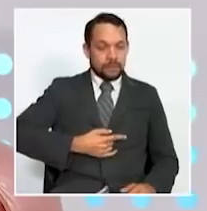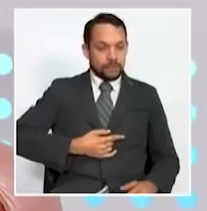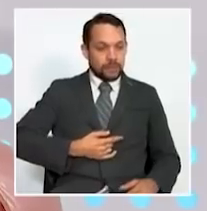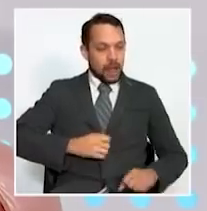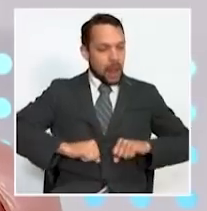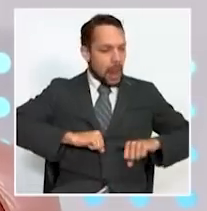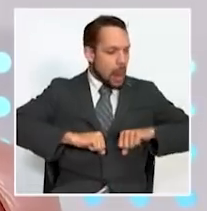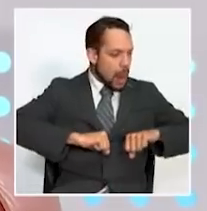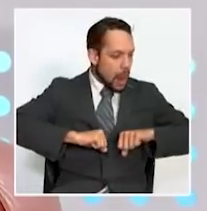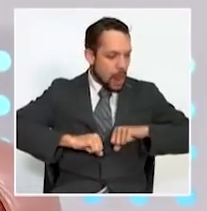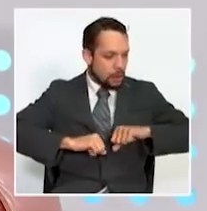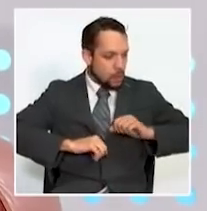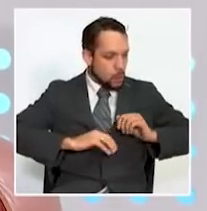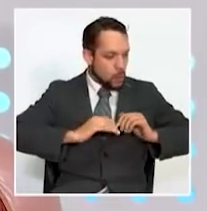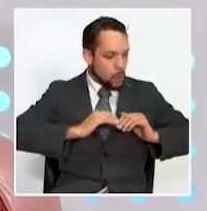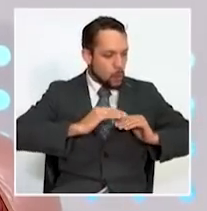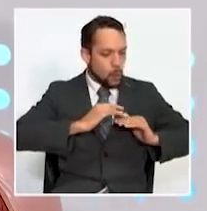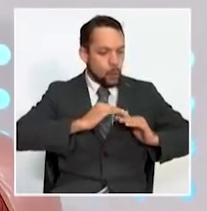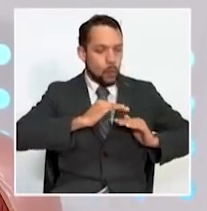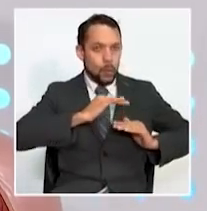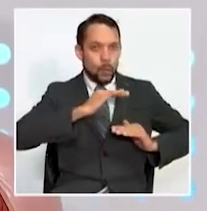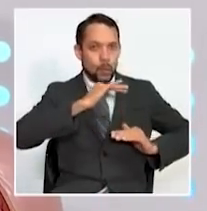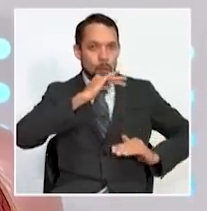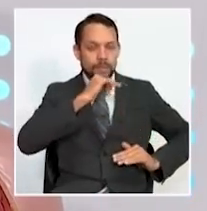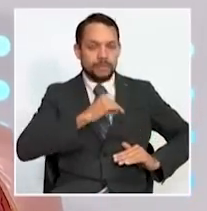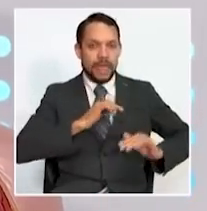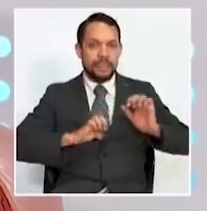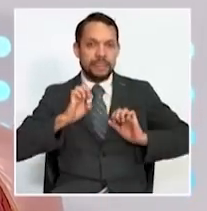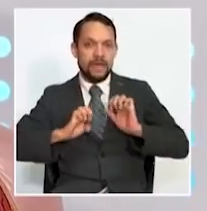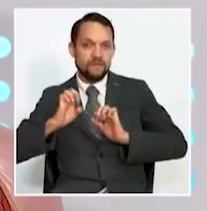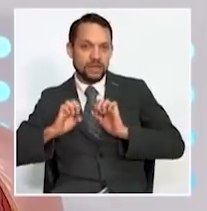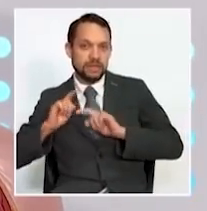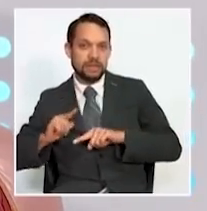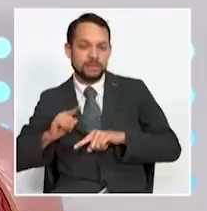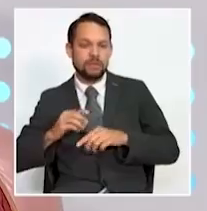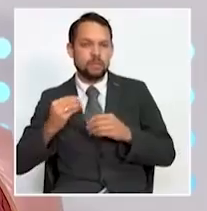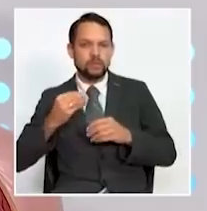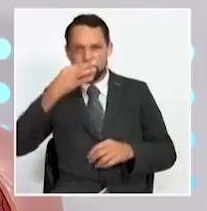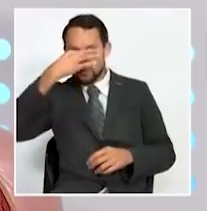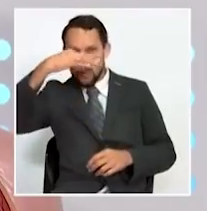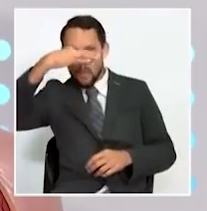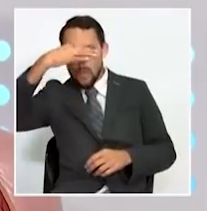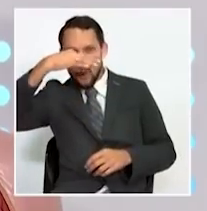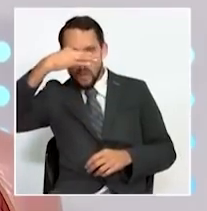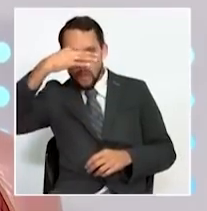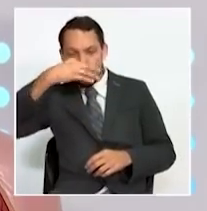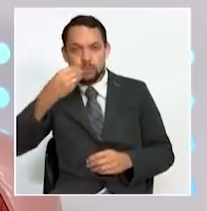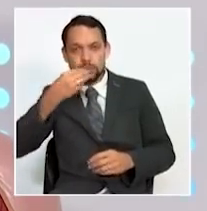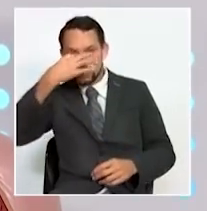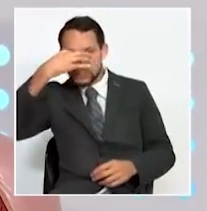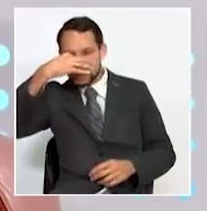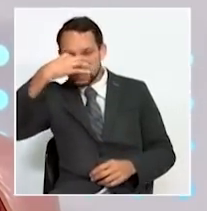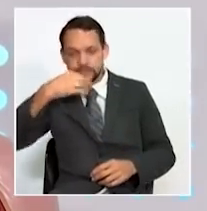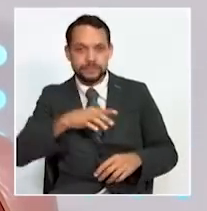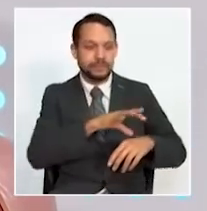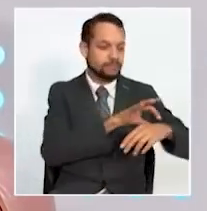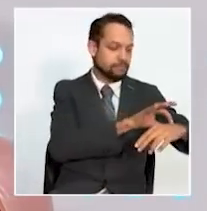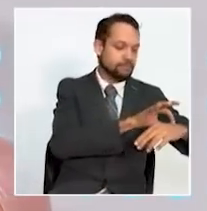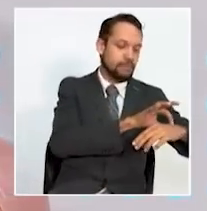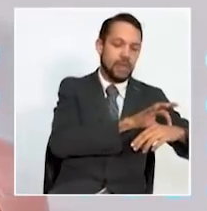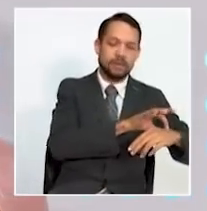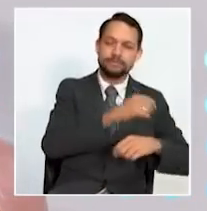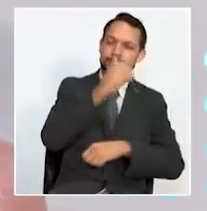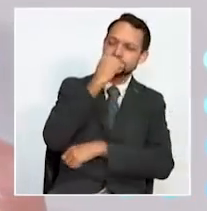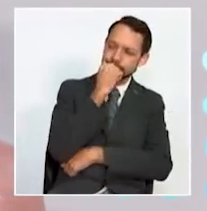niveles de histamina, el pulmón como mecanismo de defensa aumenta los niveles de moco. Por lo cual los médicos siempre estamos